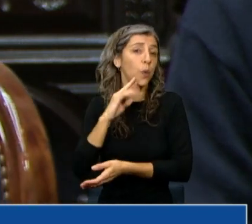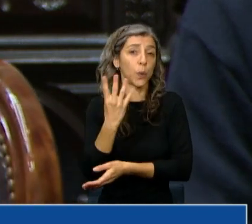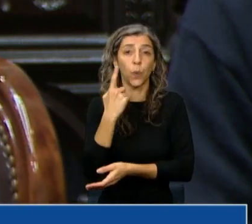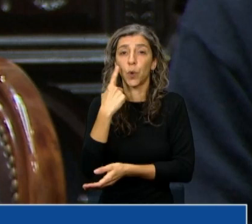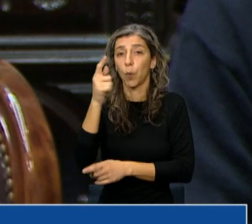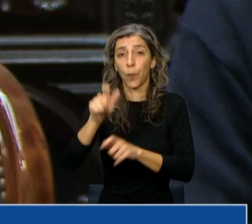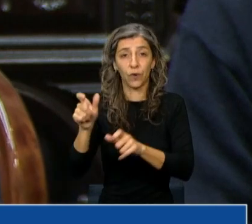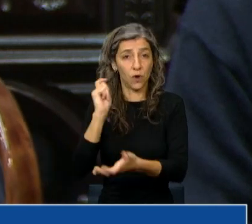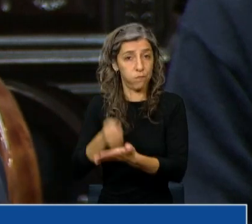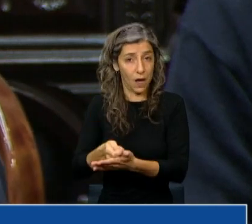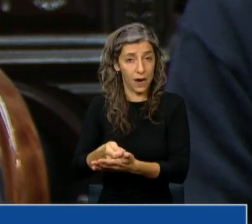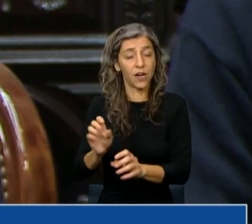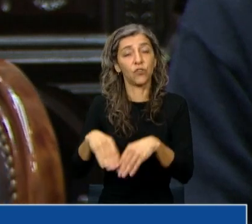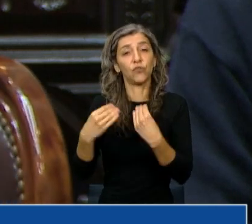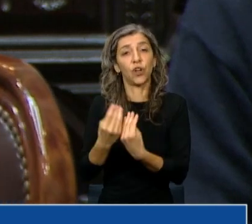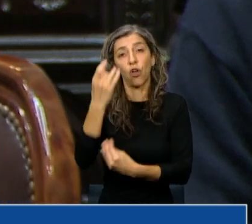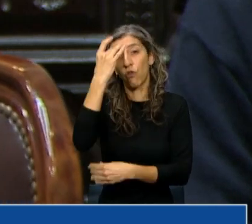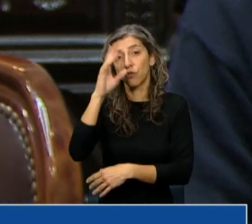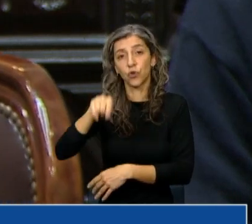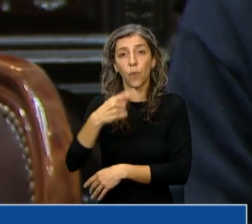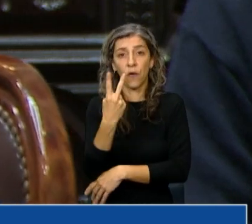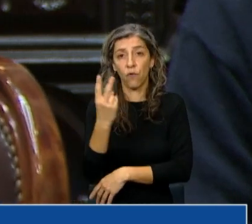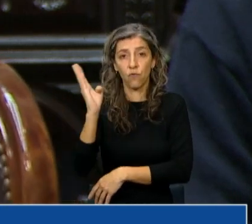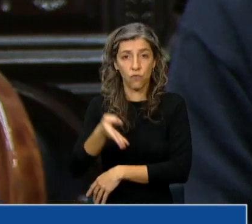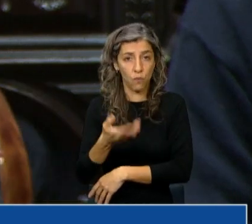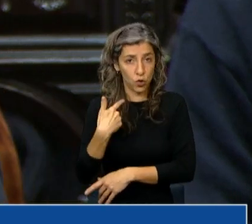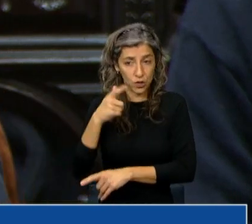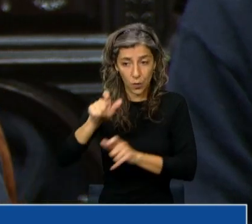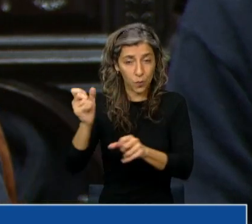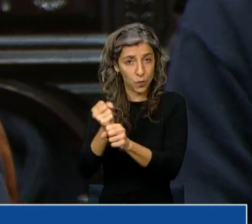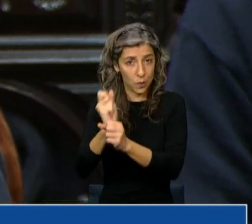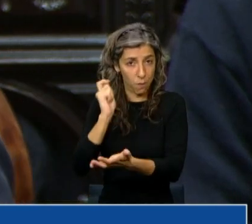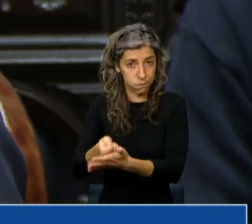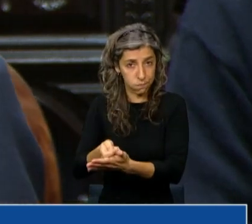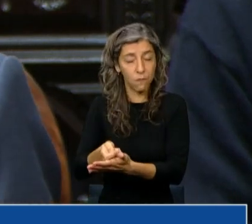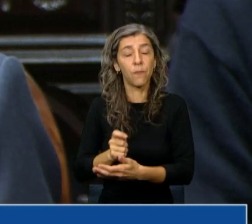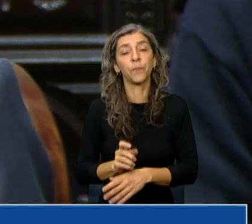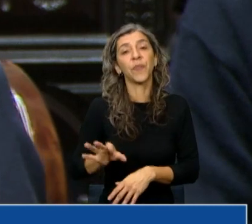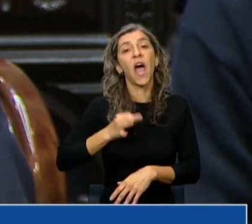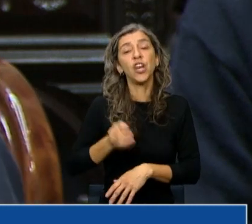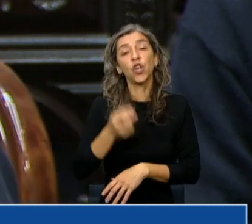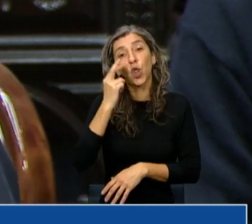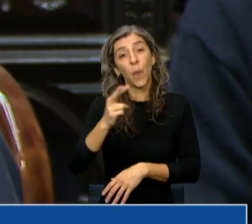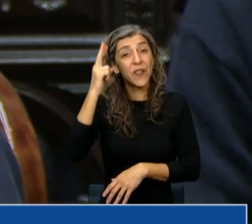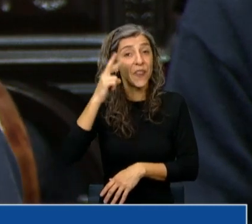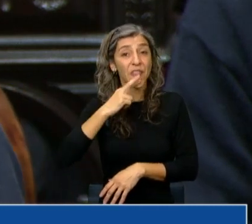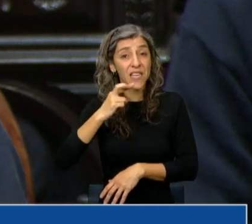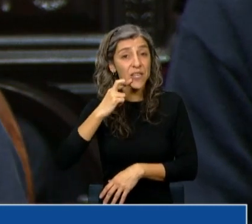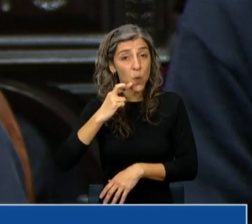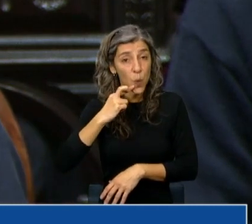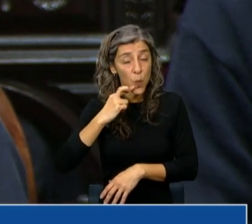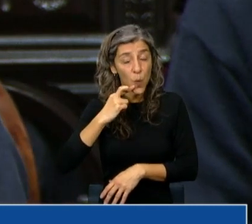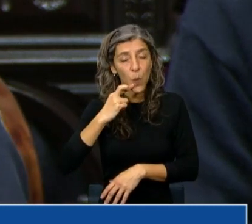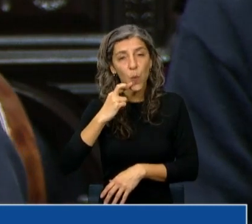1.194.000 trabajadores, el 12,2% de los trabajadores asalariados en la Argentina. En el 2019